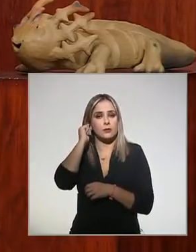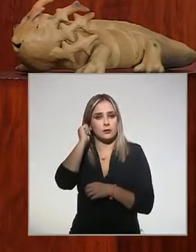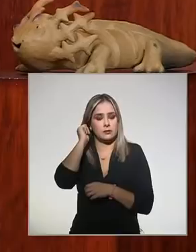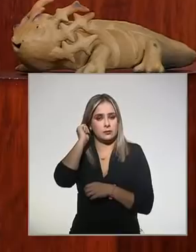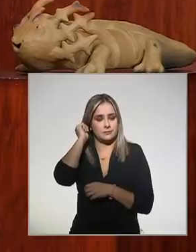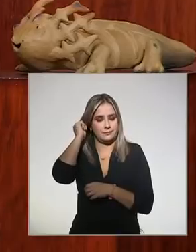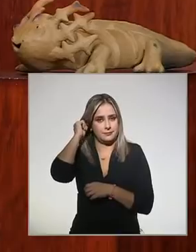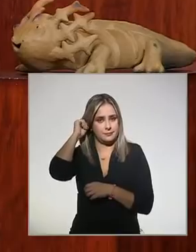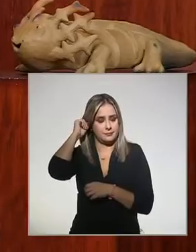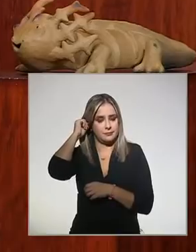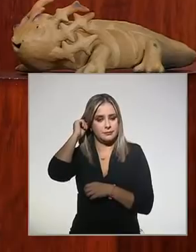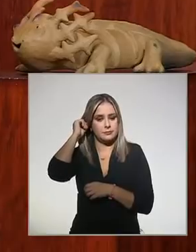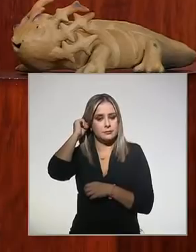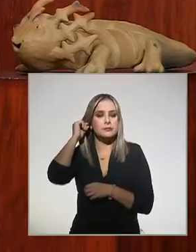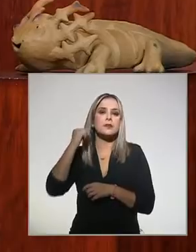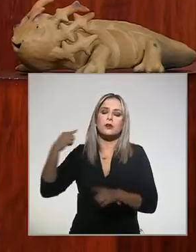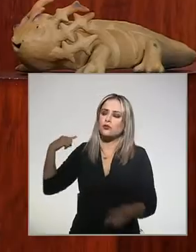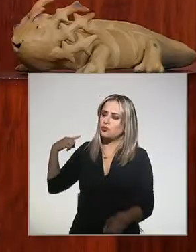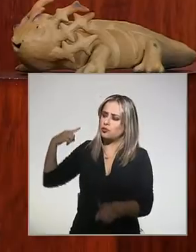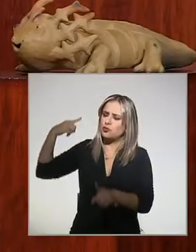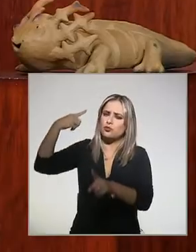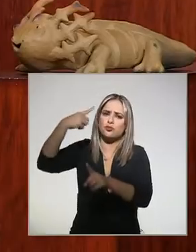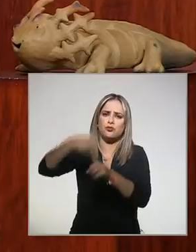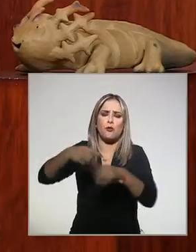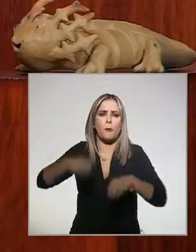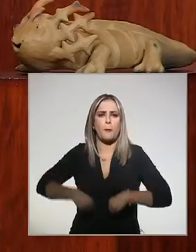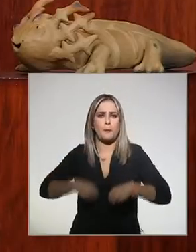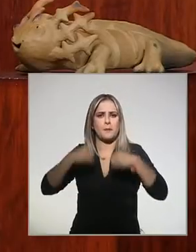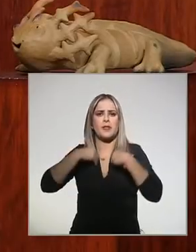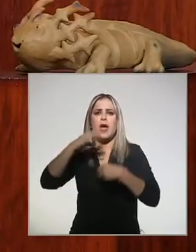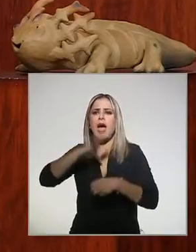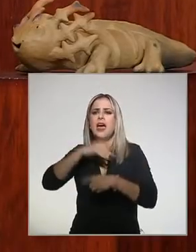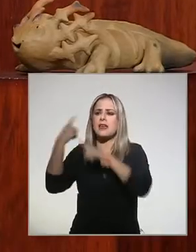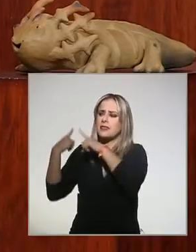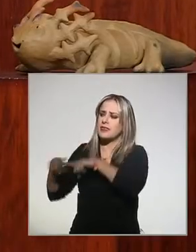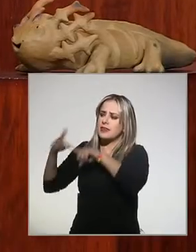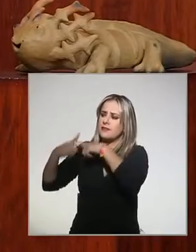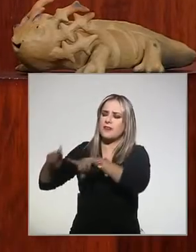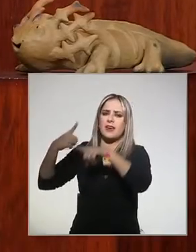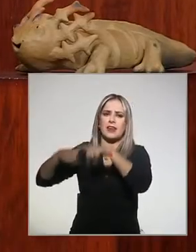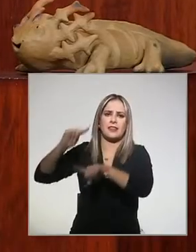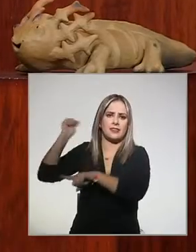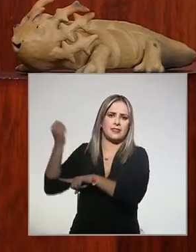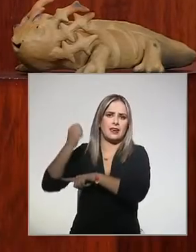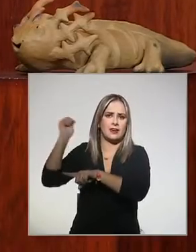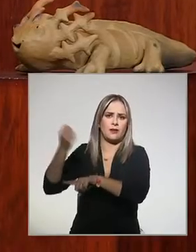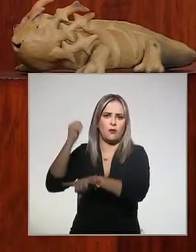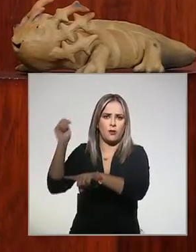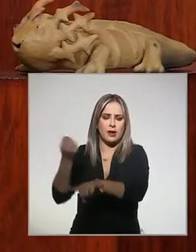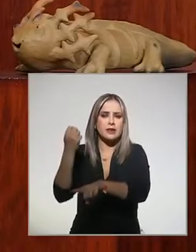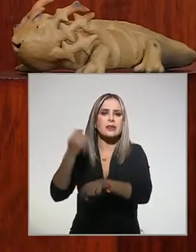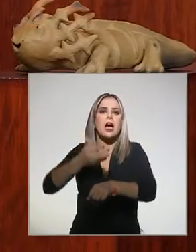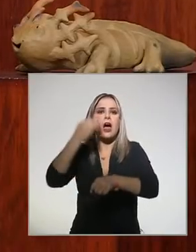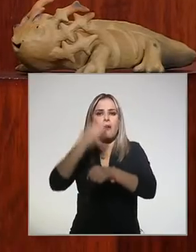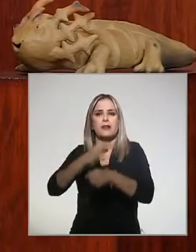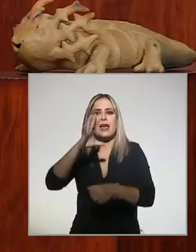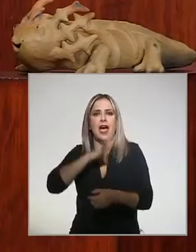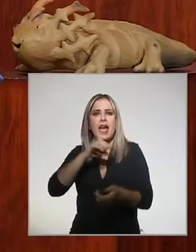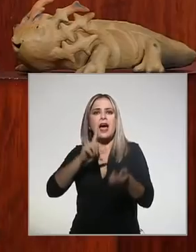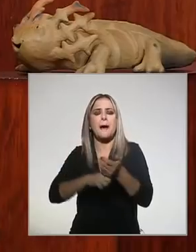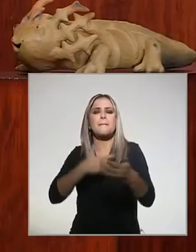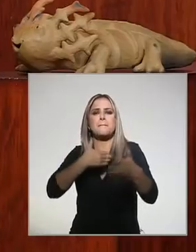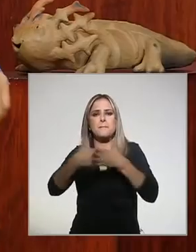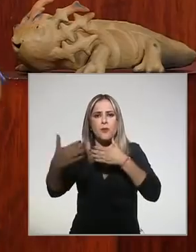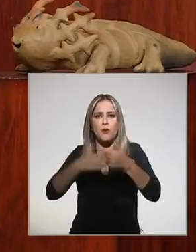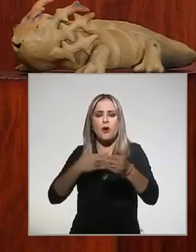a lo largo de la historia de la humanidad han existido diferentes tecnologías. Uh-huh. Hoy estamos en esta coyuntura de lo digital, donde pasamos